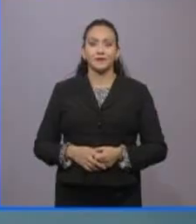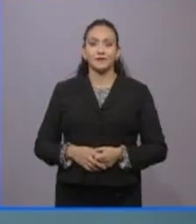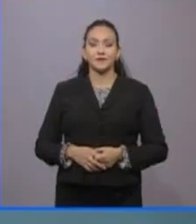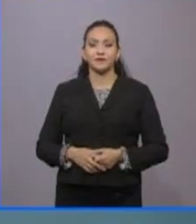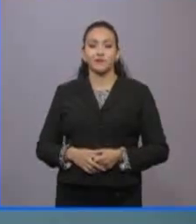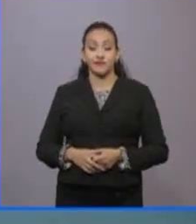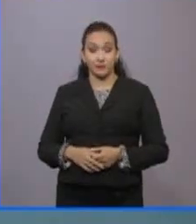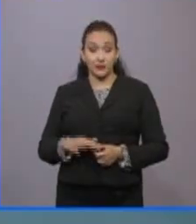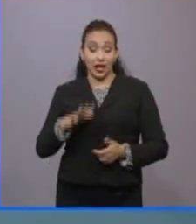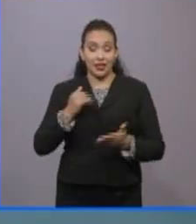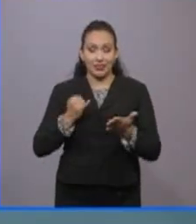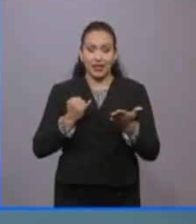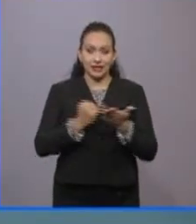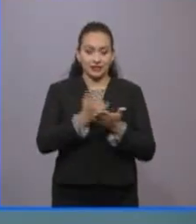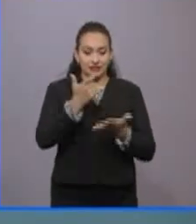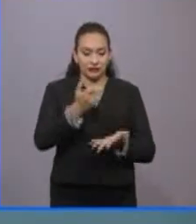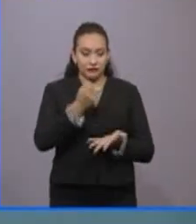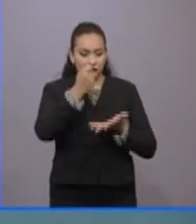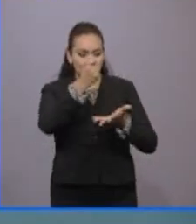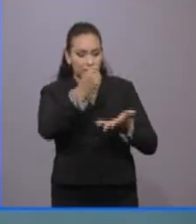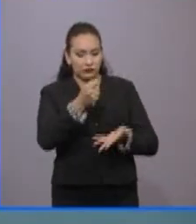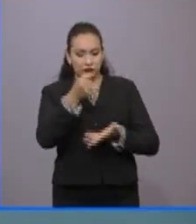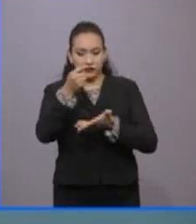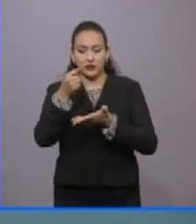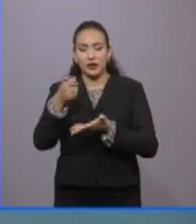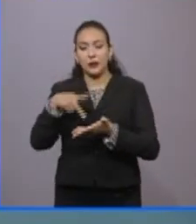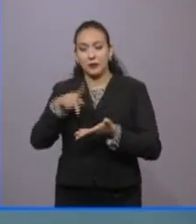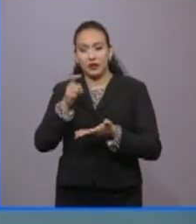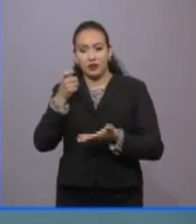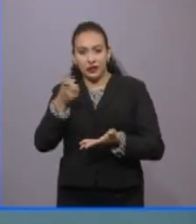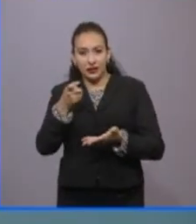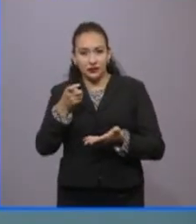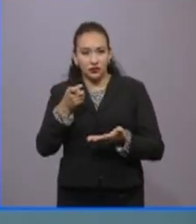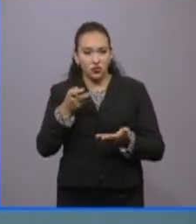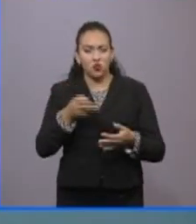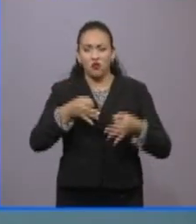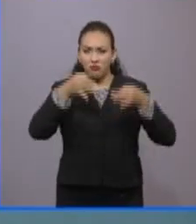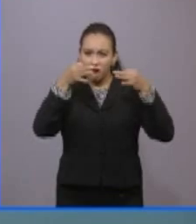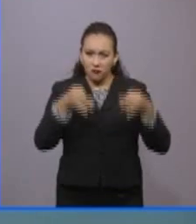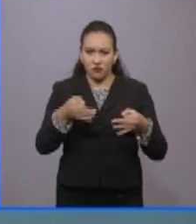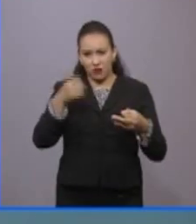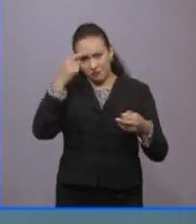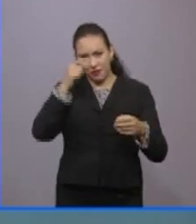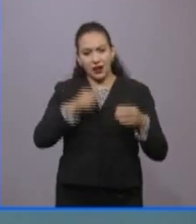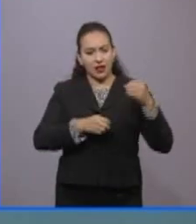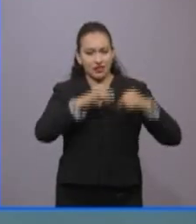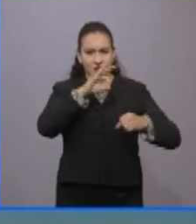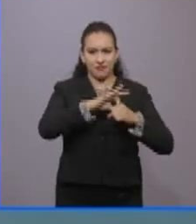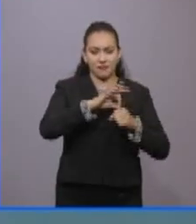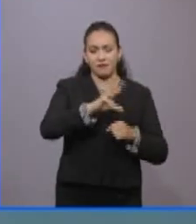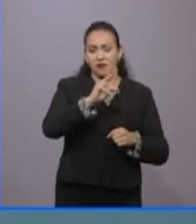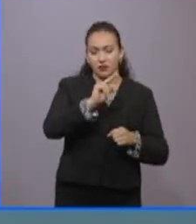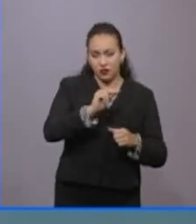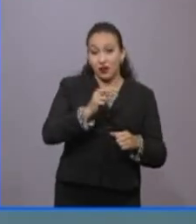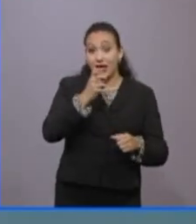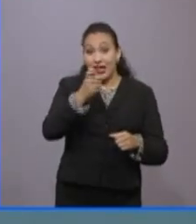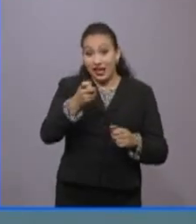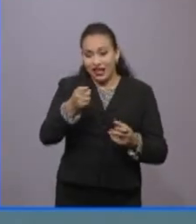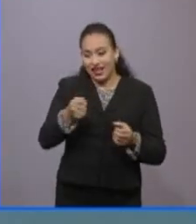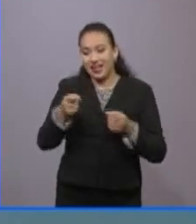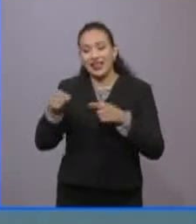Dado que las decisiones presupuestarias no inciden de manera material o formal en el ámbito electoral, sino que constituyen